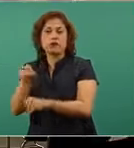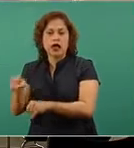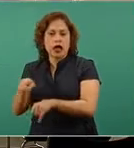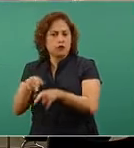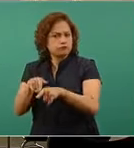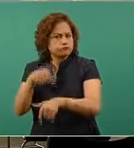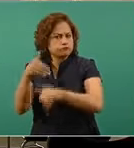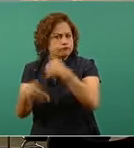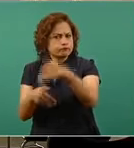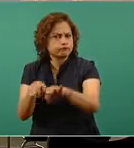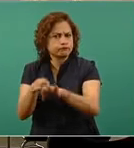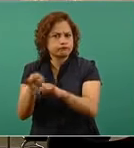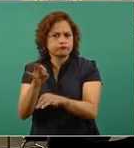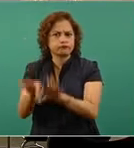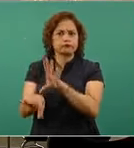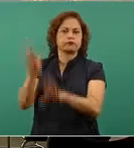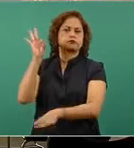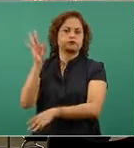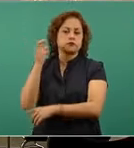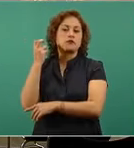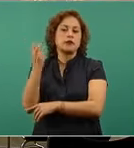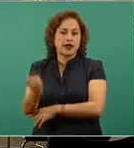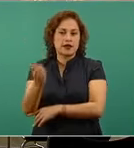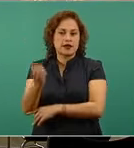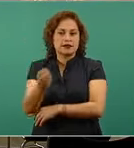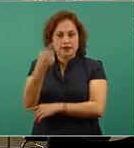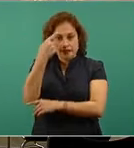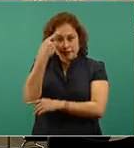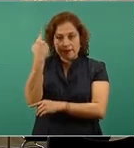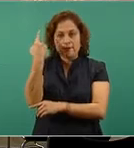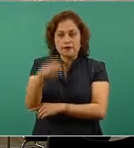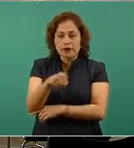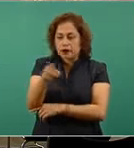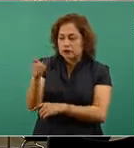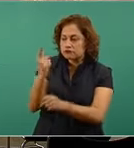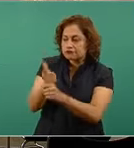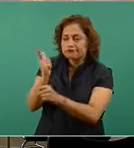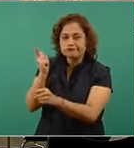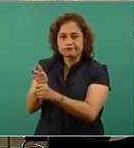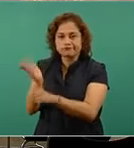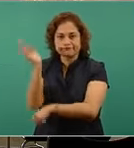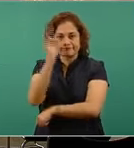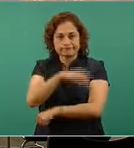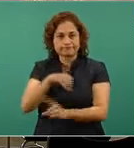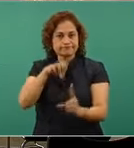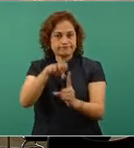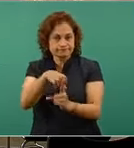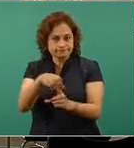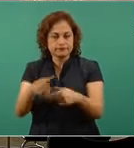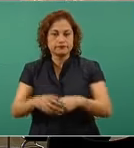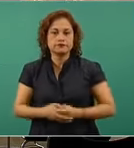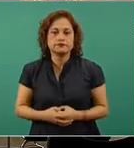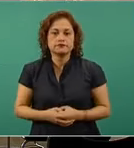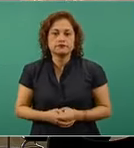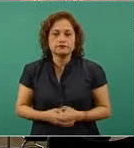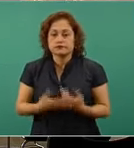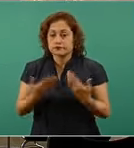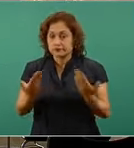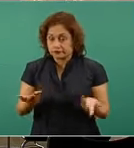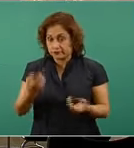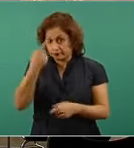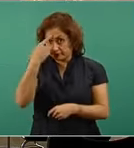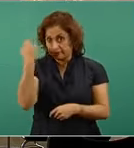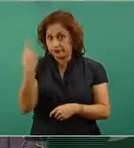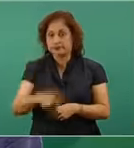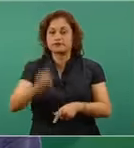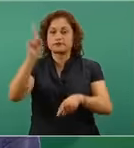y lograr la búsqueda de los posibles perpetradores y suspender este tipo de